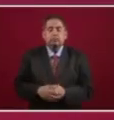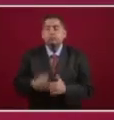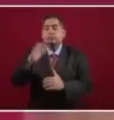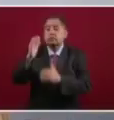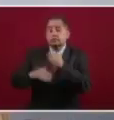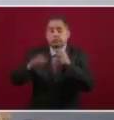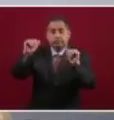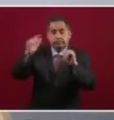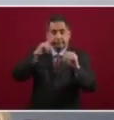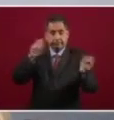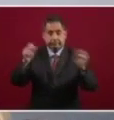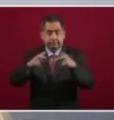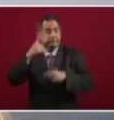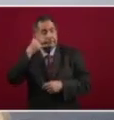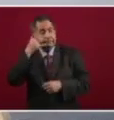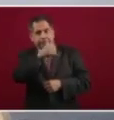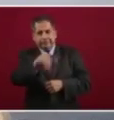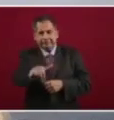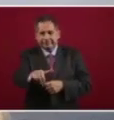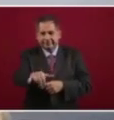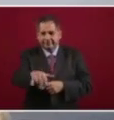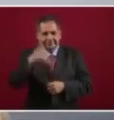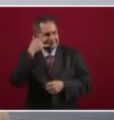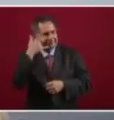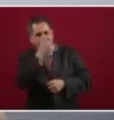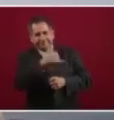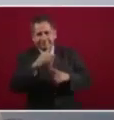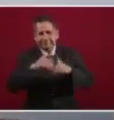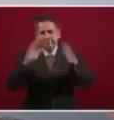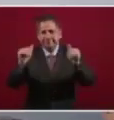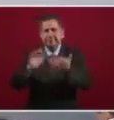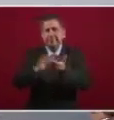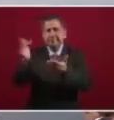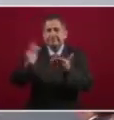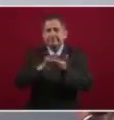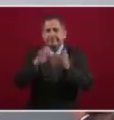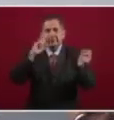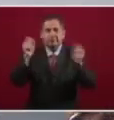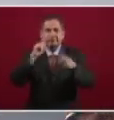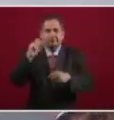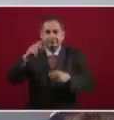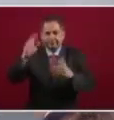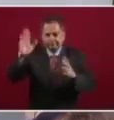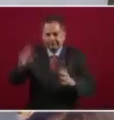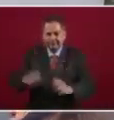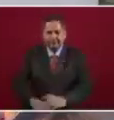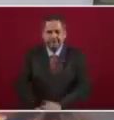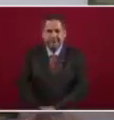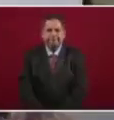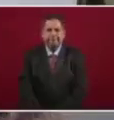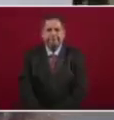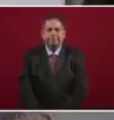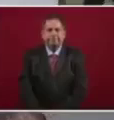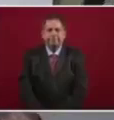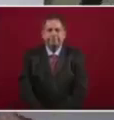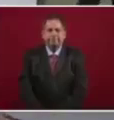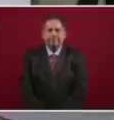termino porque tengo que ir a contestar el teléfono. Muchas gracias. Nos vemos mañana.